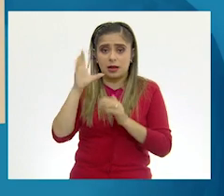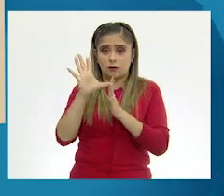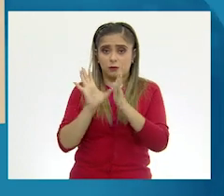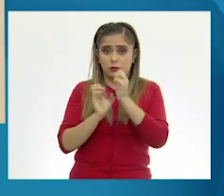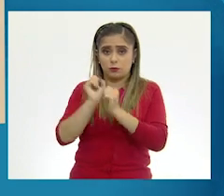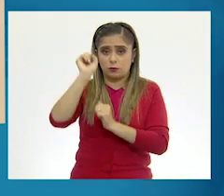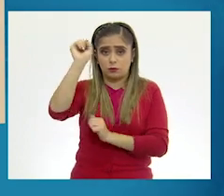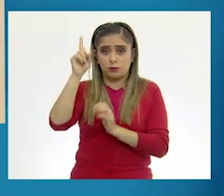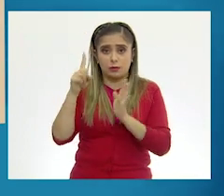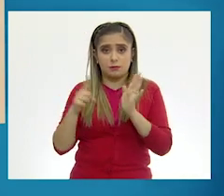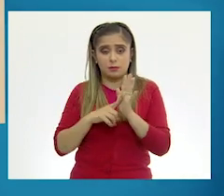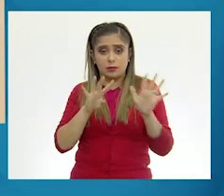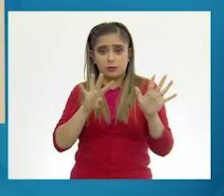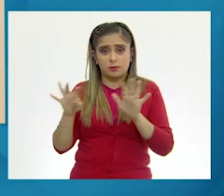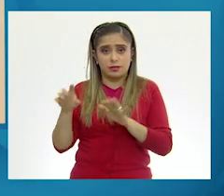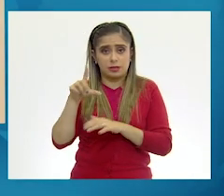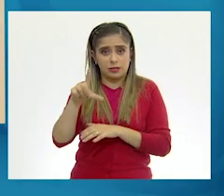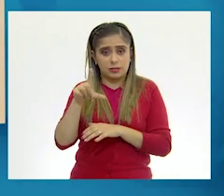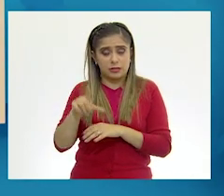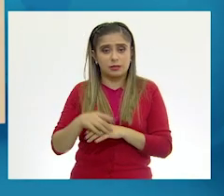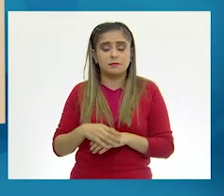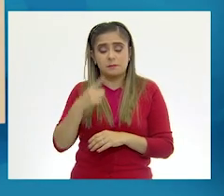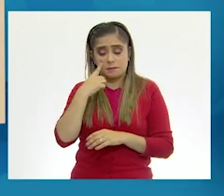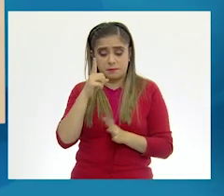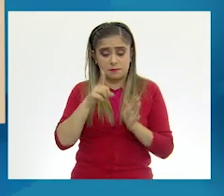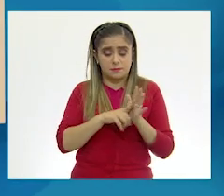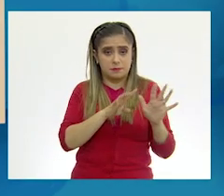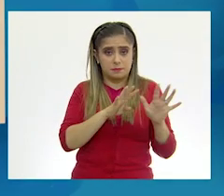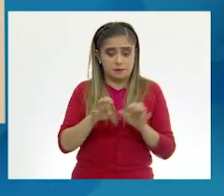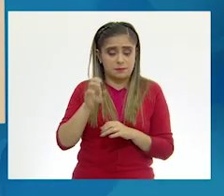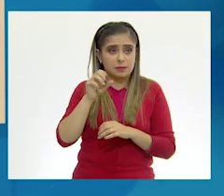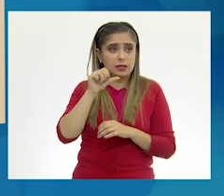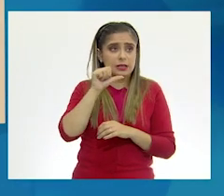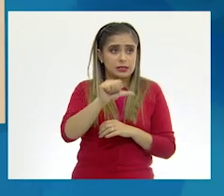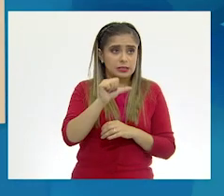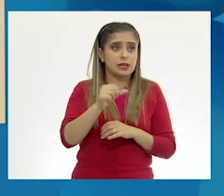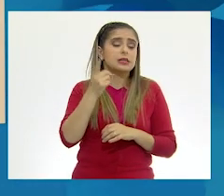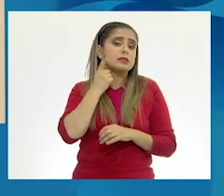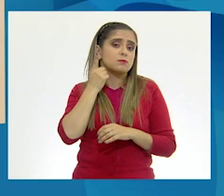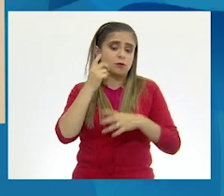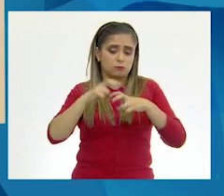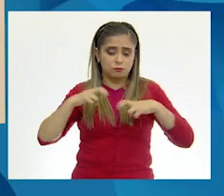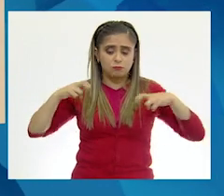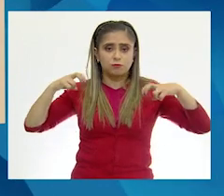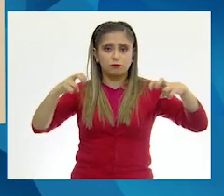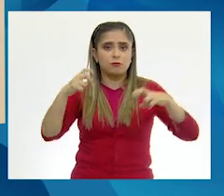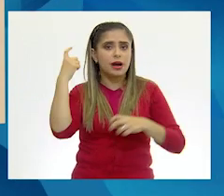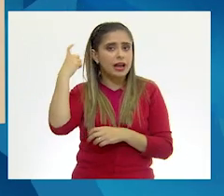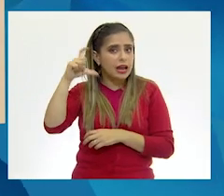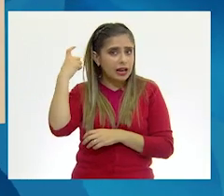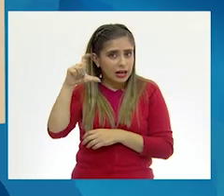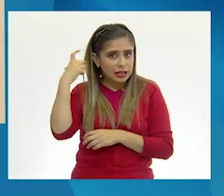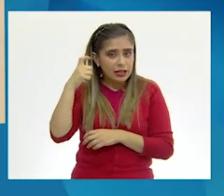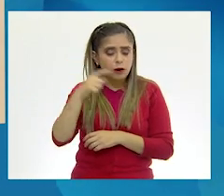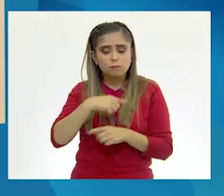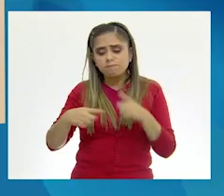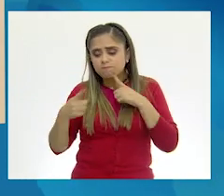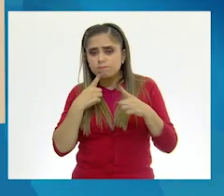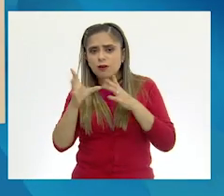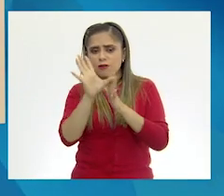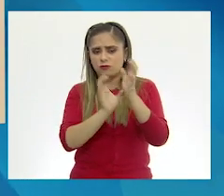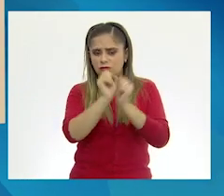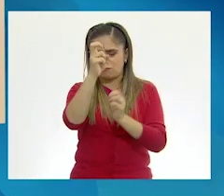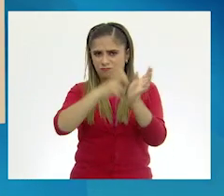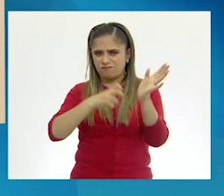de 1917. En 1916, los diputados se reunieron en Querétaro y en lugar de reformar la